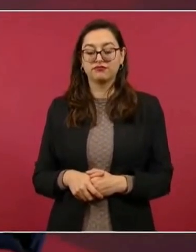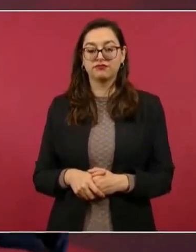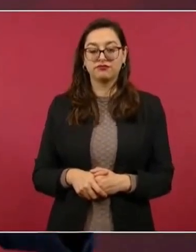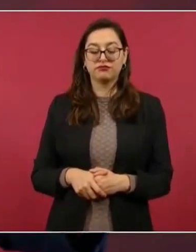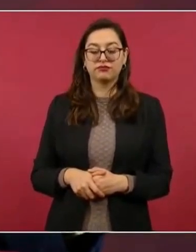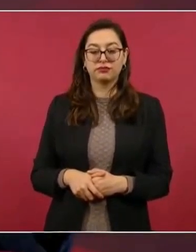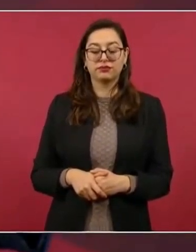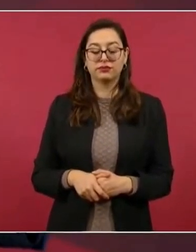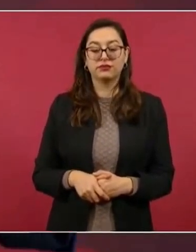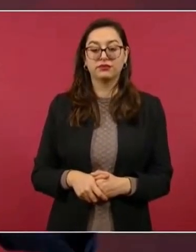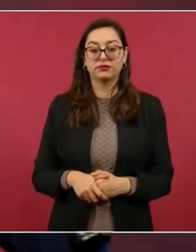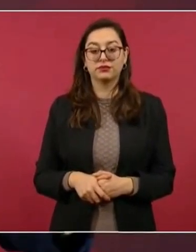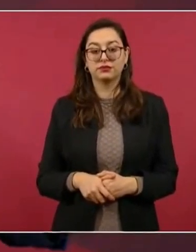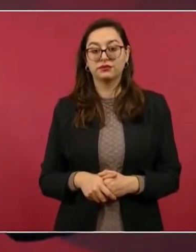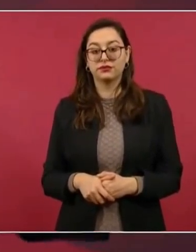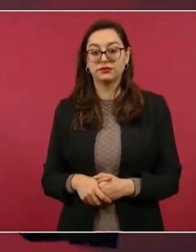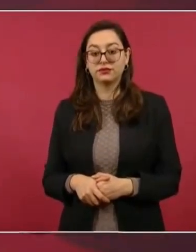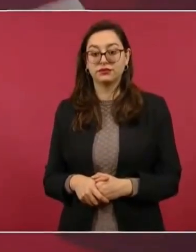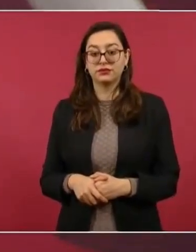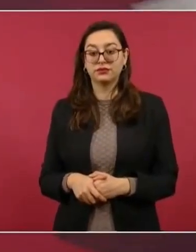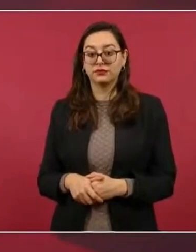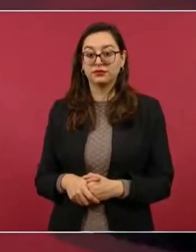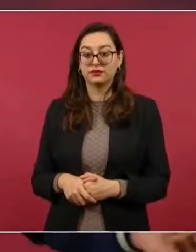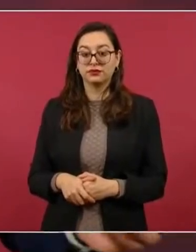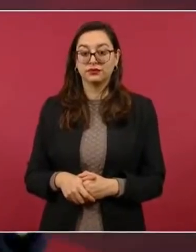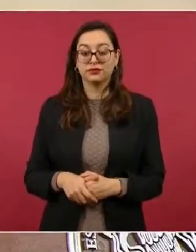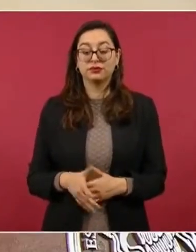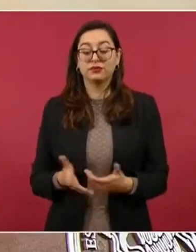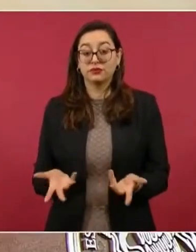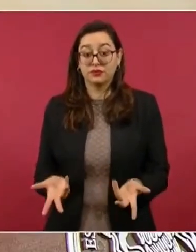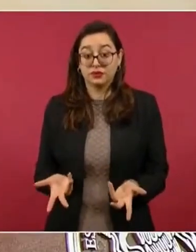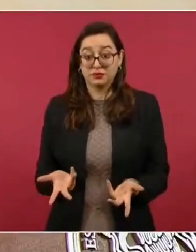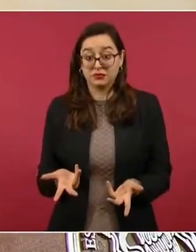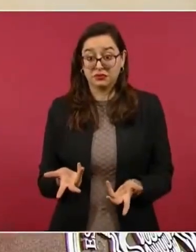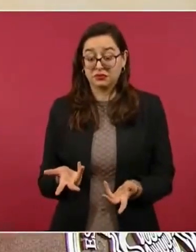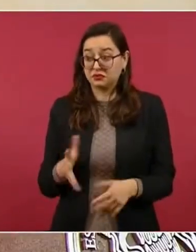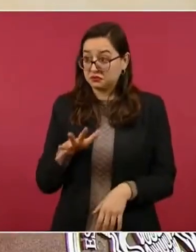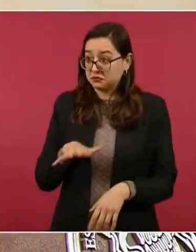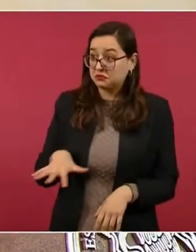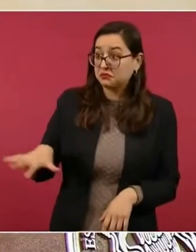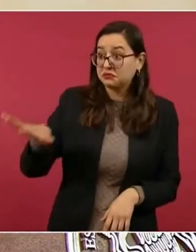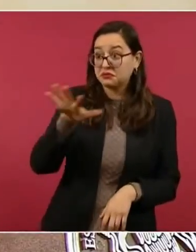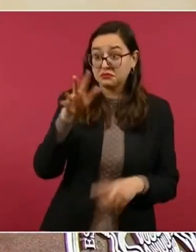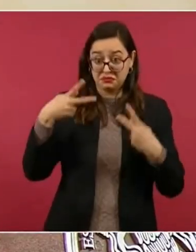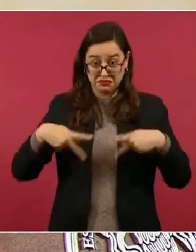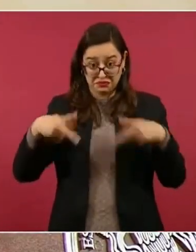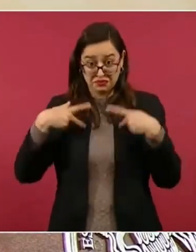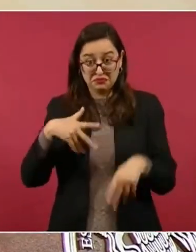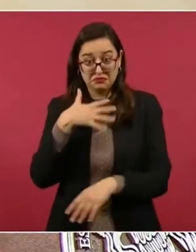tendríamos el problema de la corrupción en toda la sociedad y no,